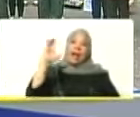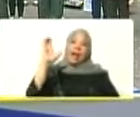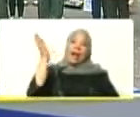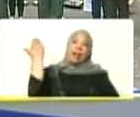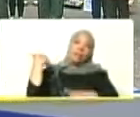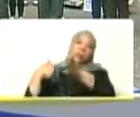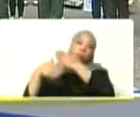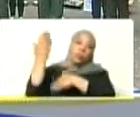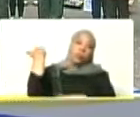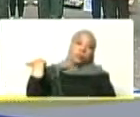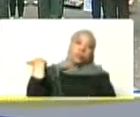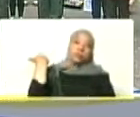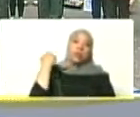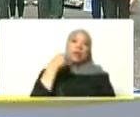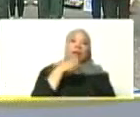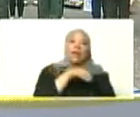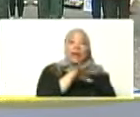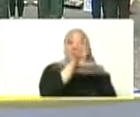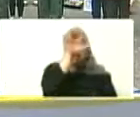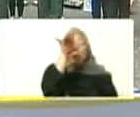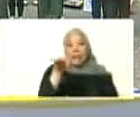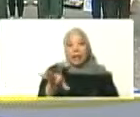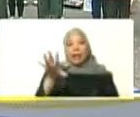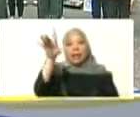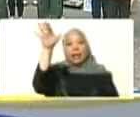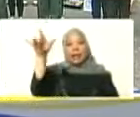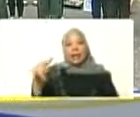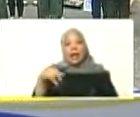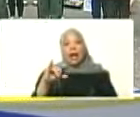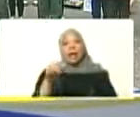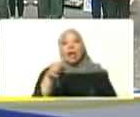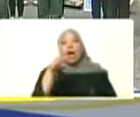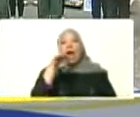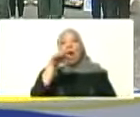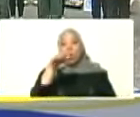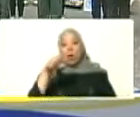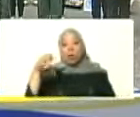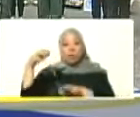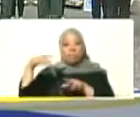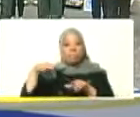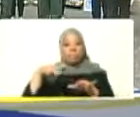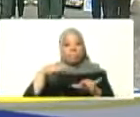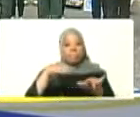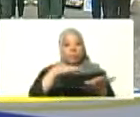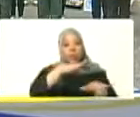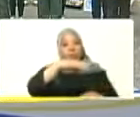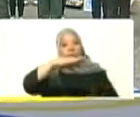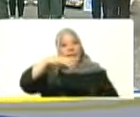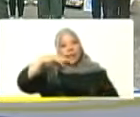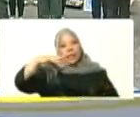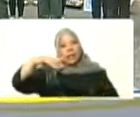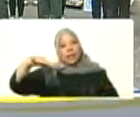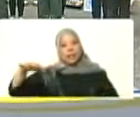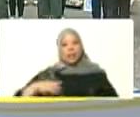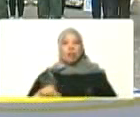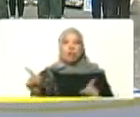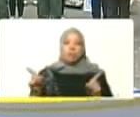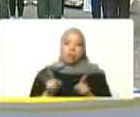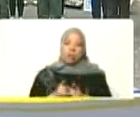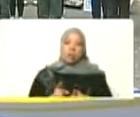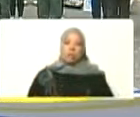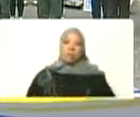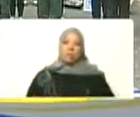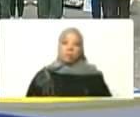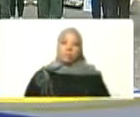Caracas era una ciudad de lomitas, montañas, bellas. Entonces había manantiales. Y los